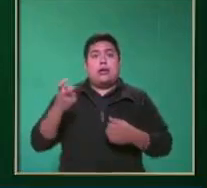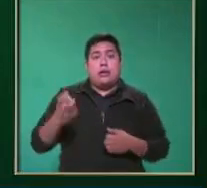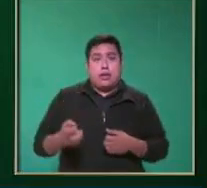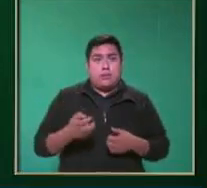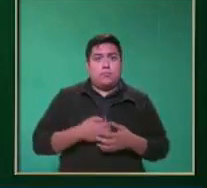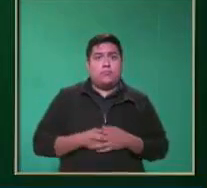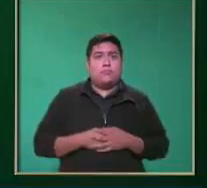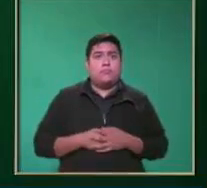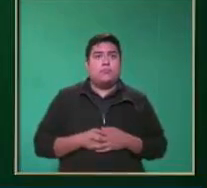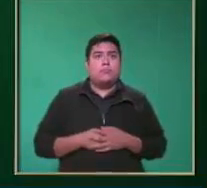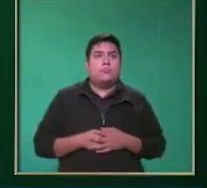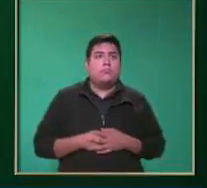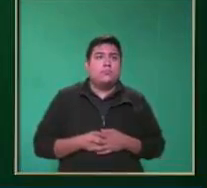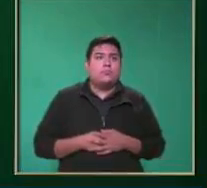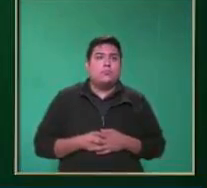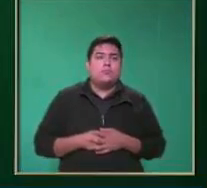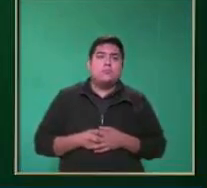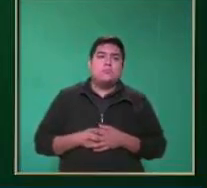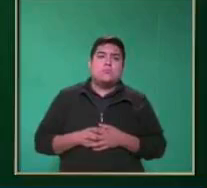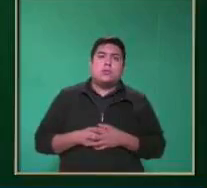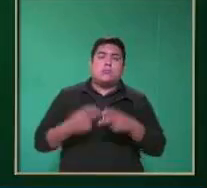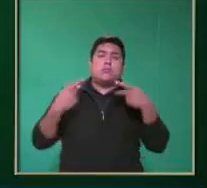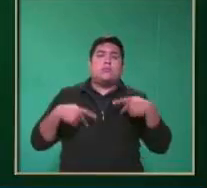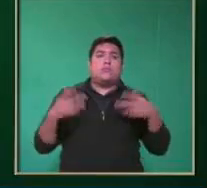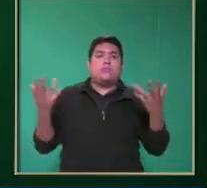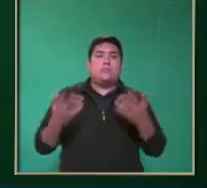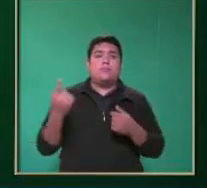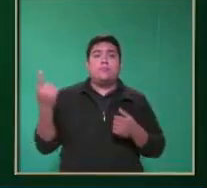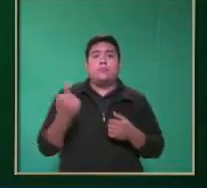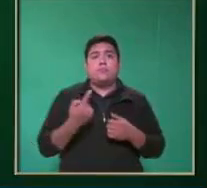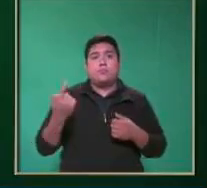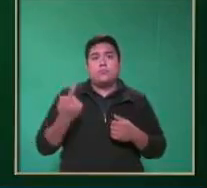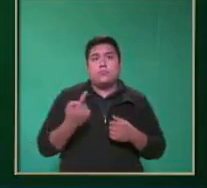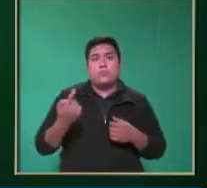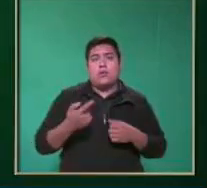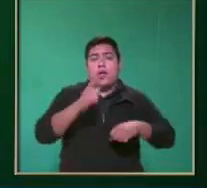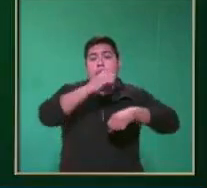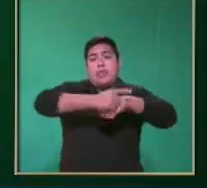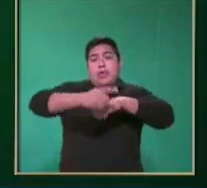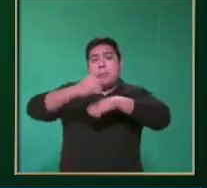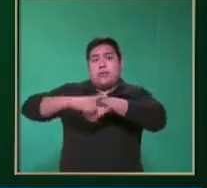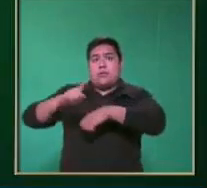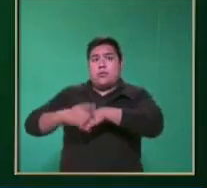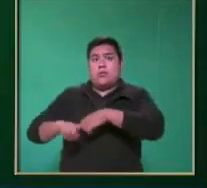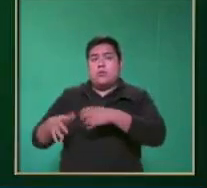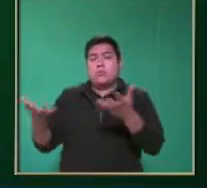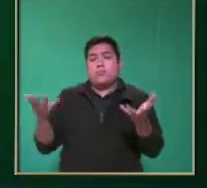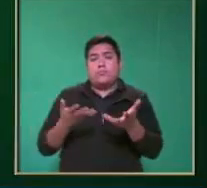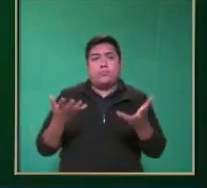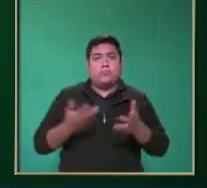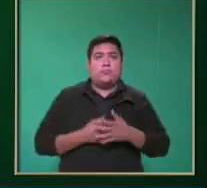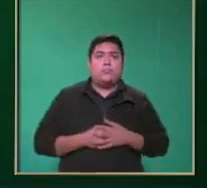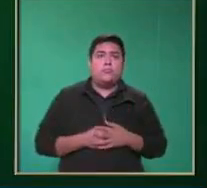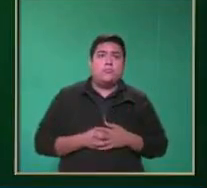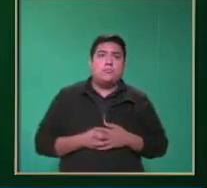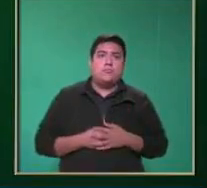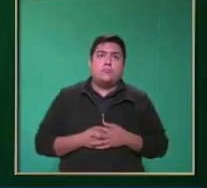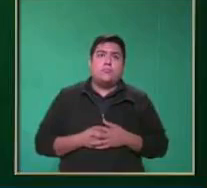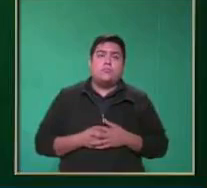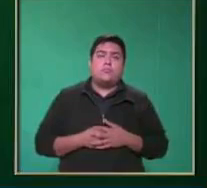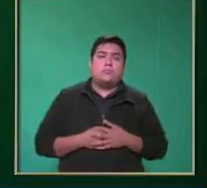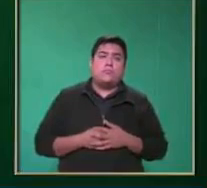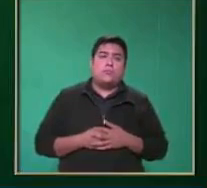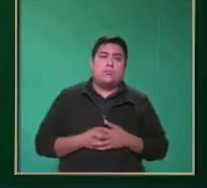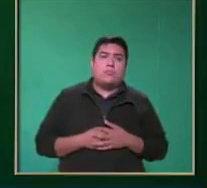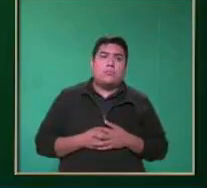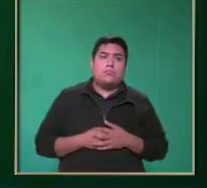ecosistemas. ¿Qué es lo que hacemos los seres humanos que provocamos afectaciones a los ecosistemas? Si tienes manera